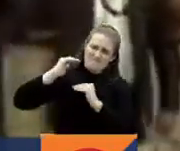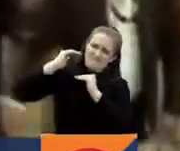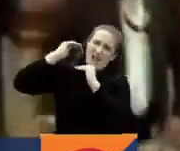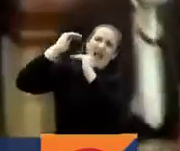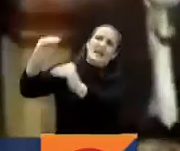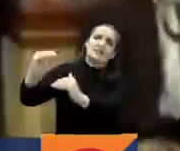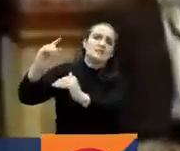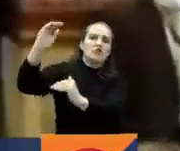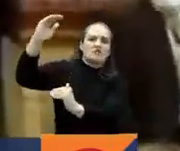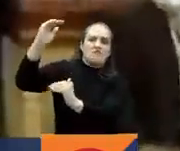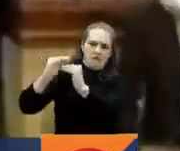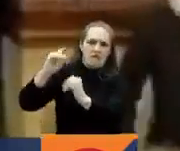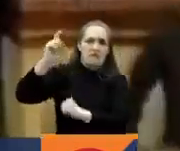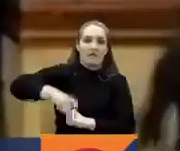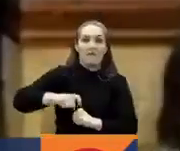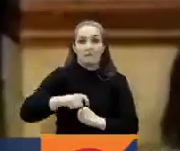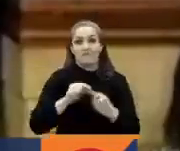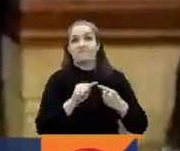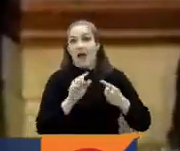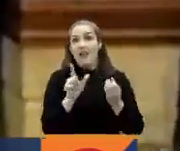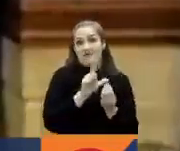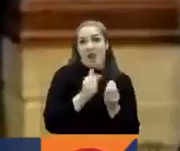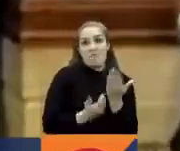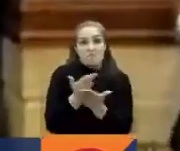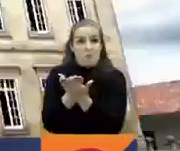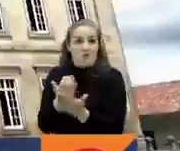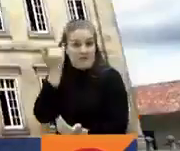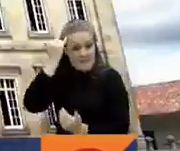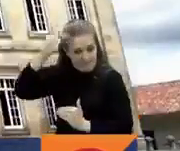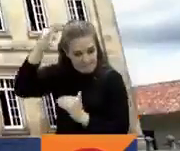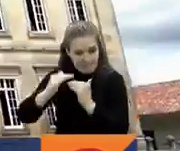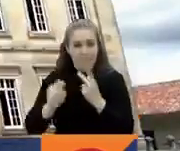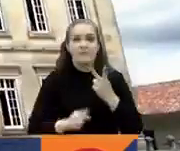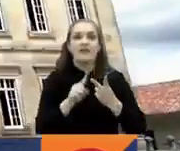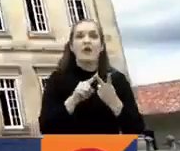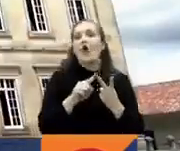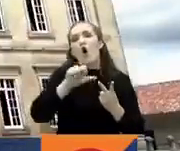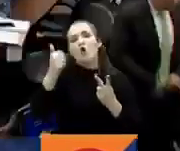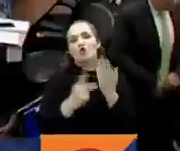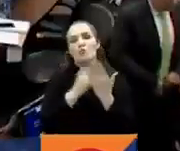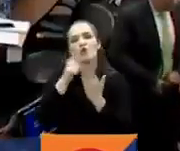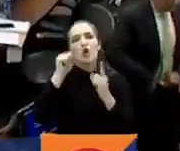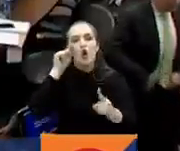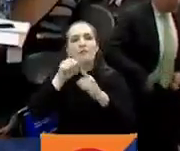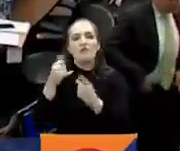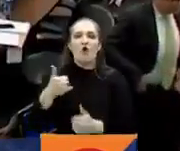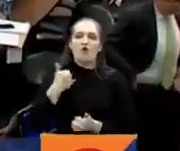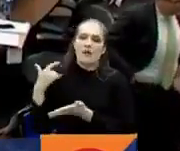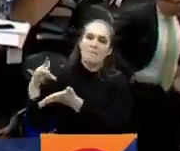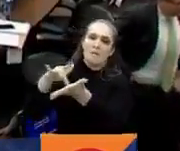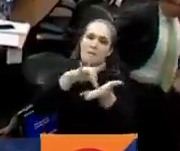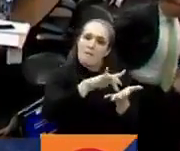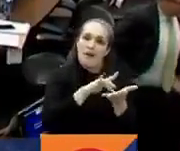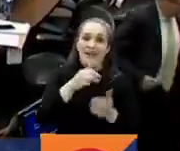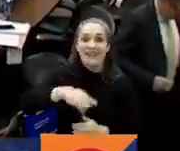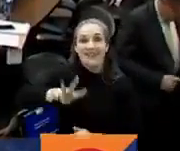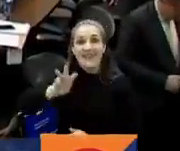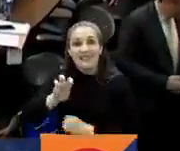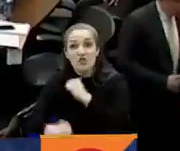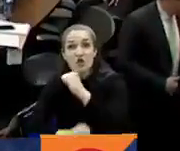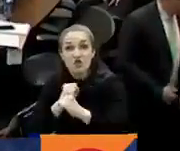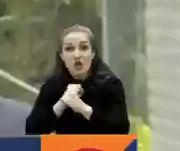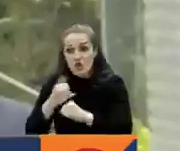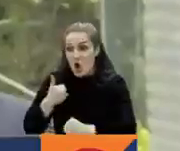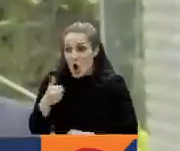También fue radicado un proyecto para modificar la Constitución y aumentar la participación juvenil, otorgándole a los mayores de 18 años 2 curules en el